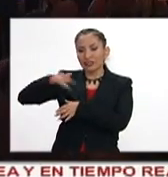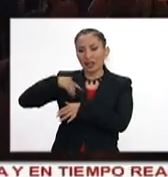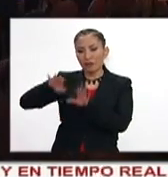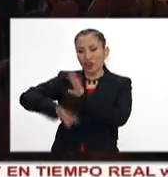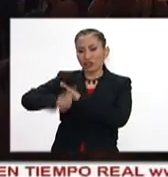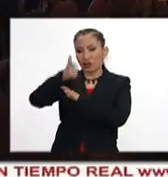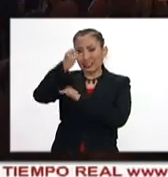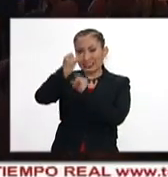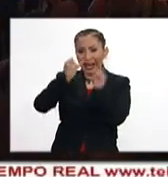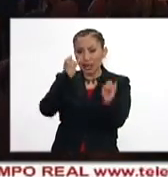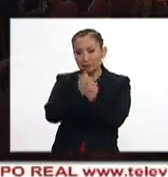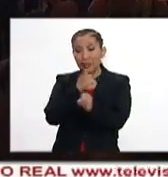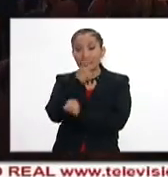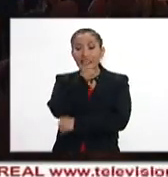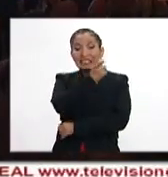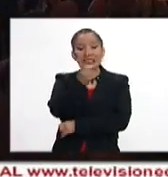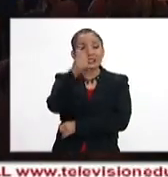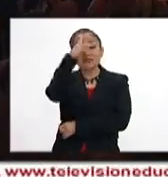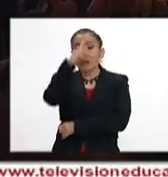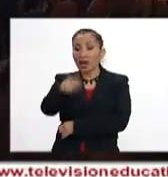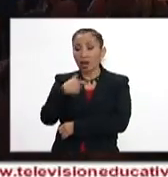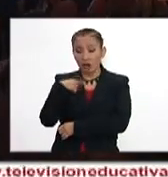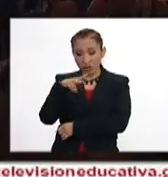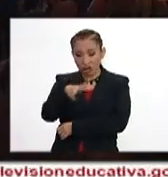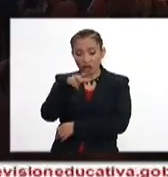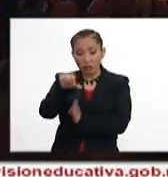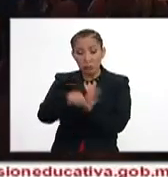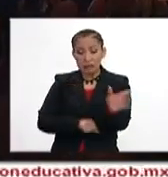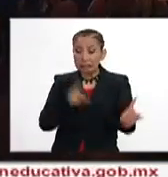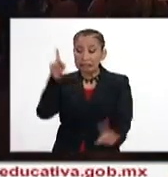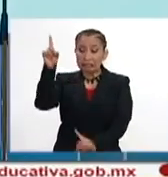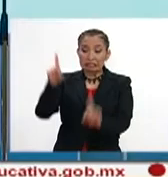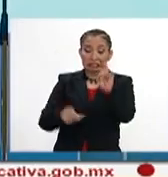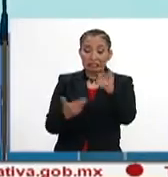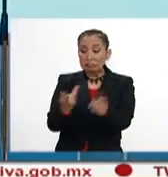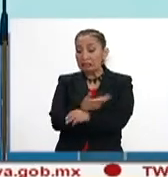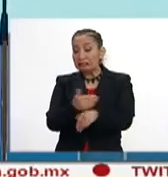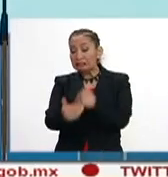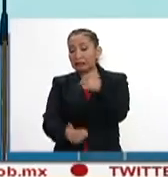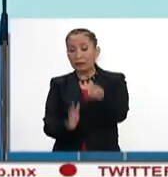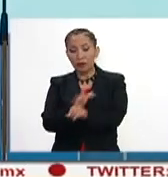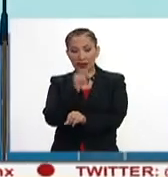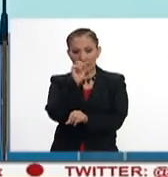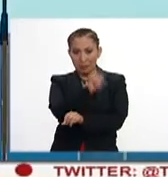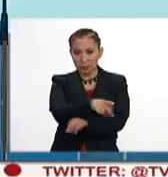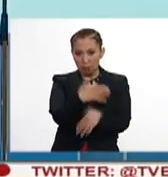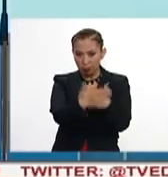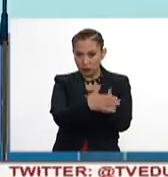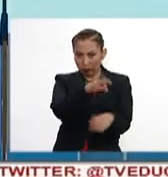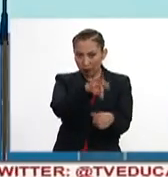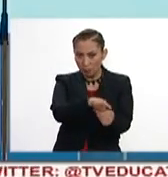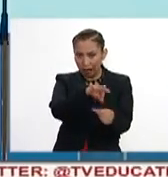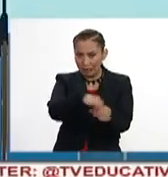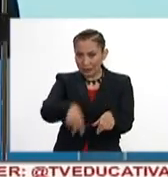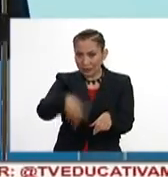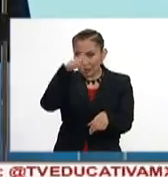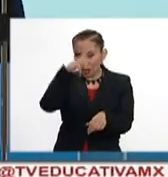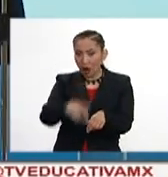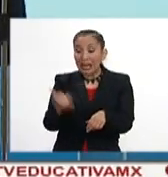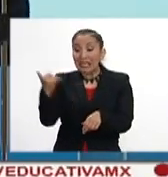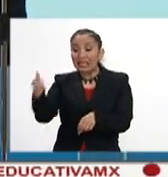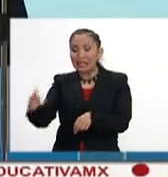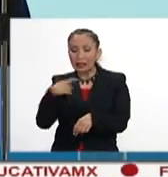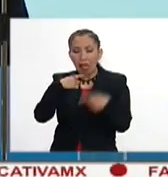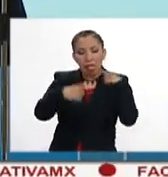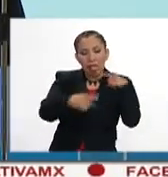Monetario Internacional, dijo que México enfrentará 18 meses de incertidumbre derivado de las próximas elecciones en nuestro país y